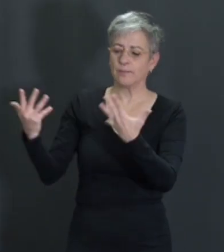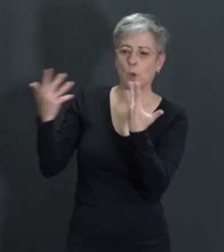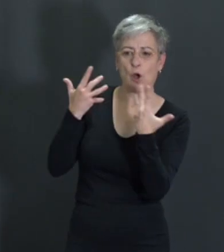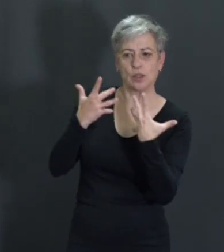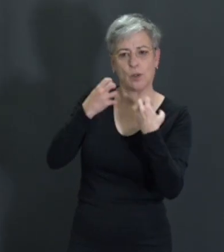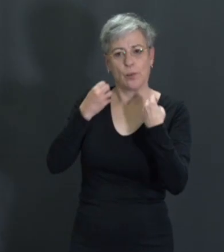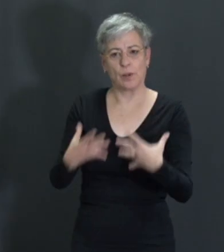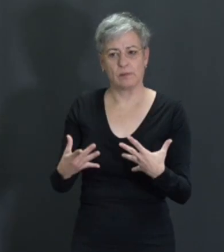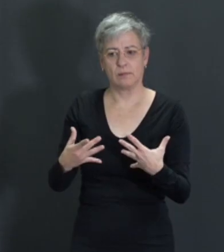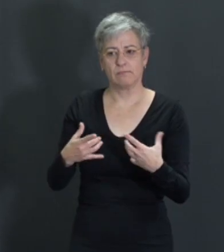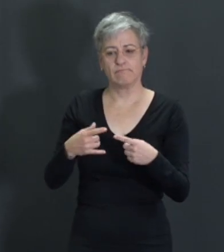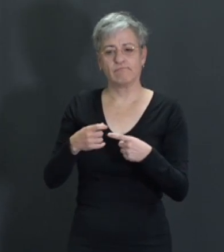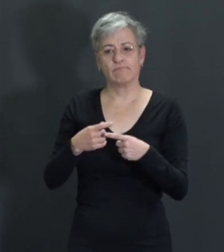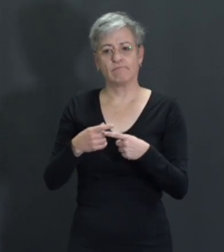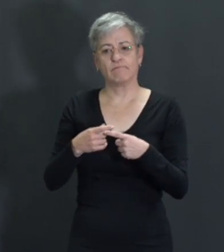consejo